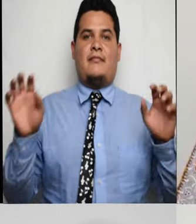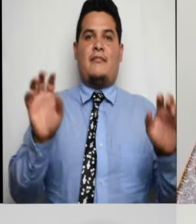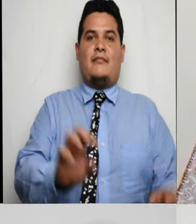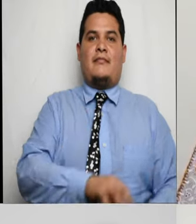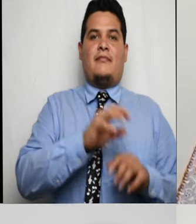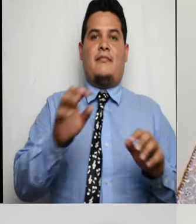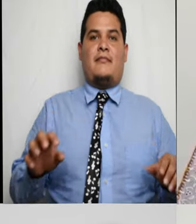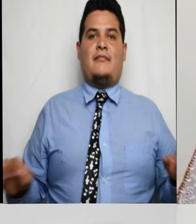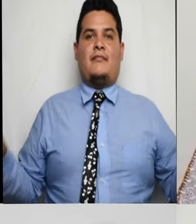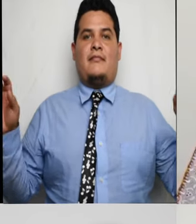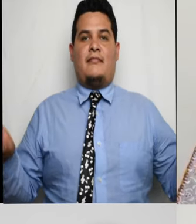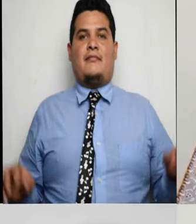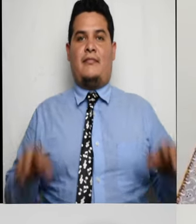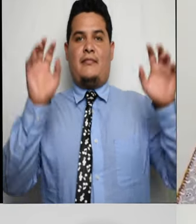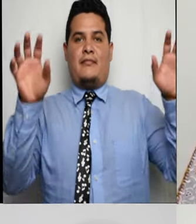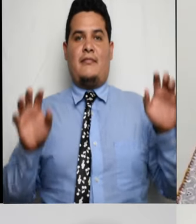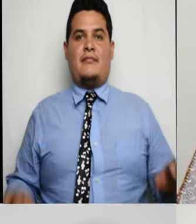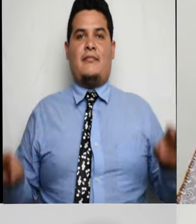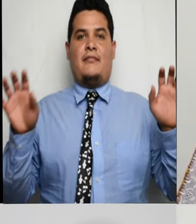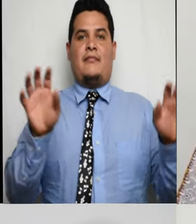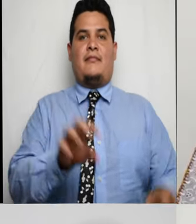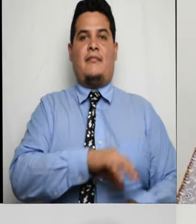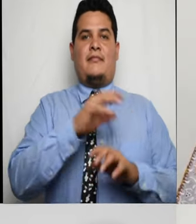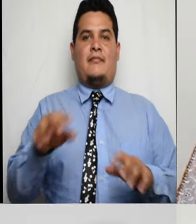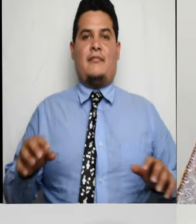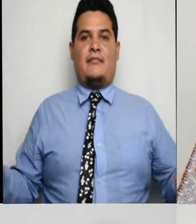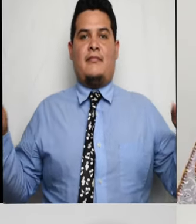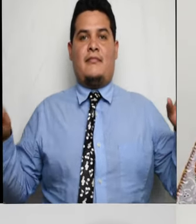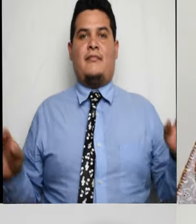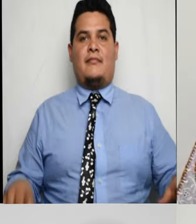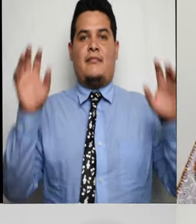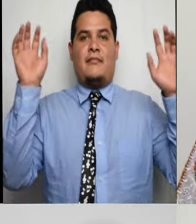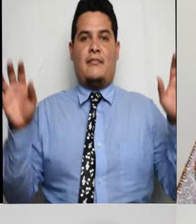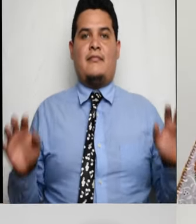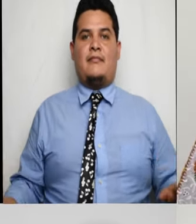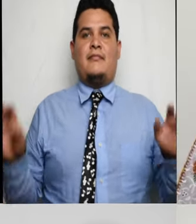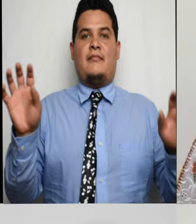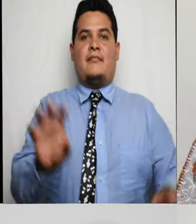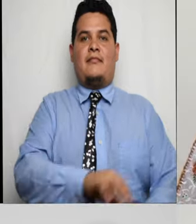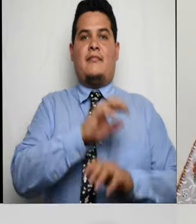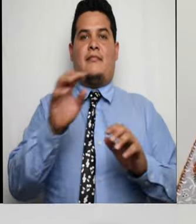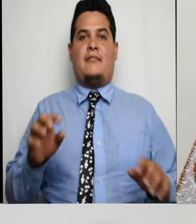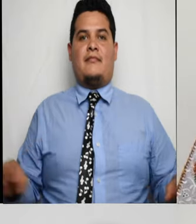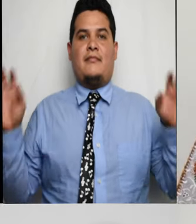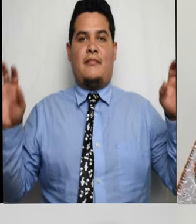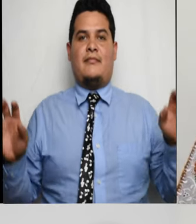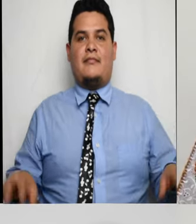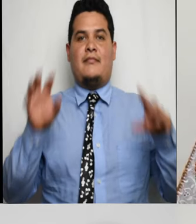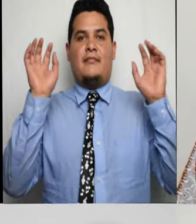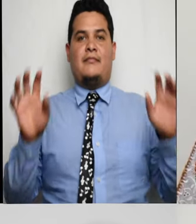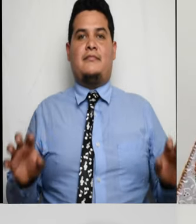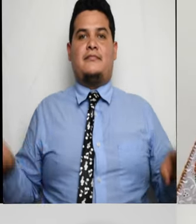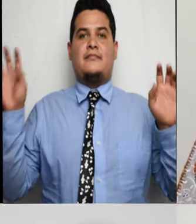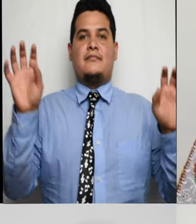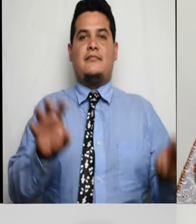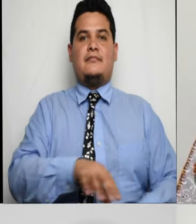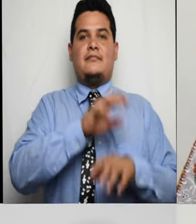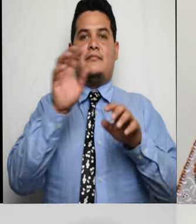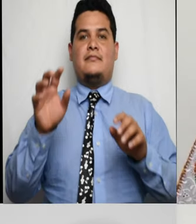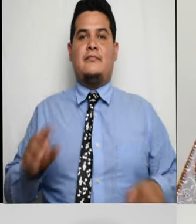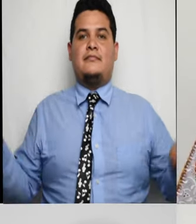tu pueblo con ánimo fiero antes muerto que esclavo